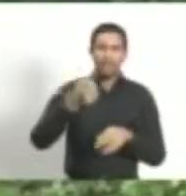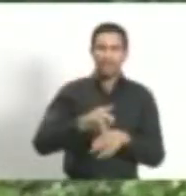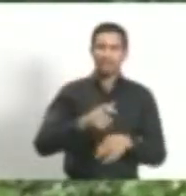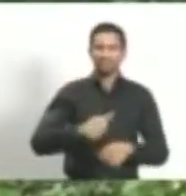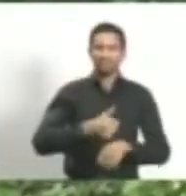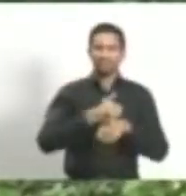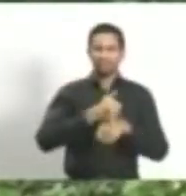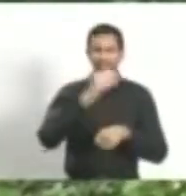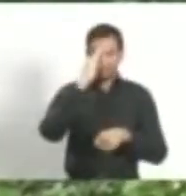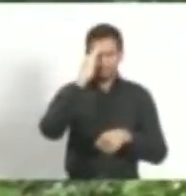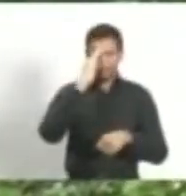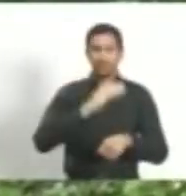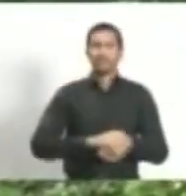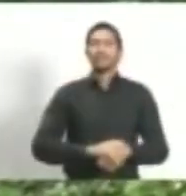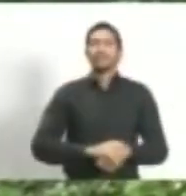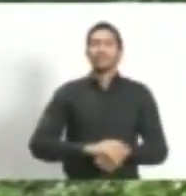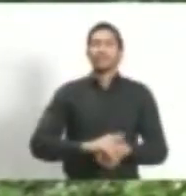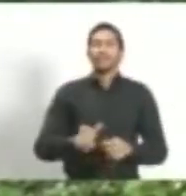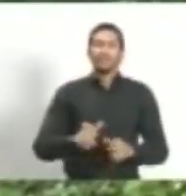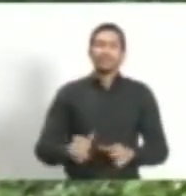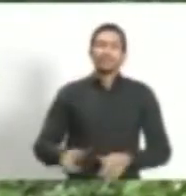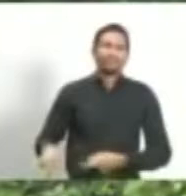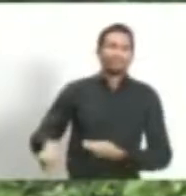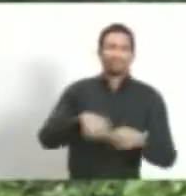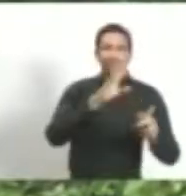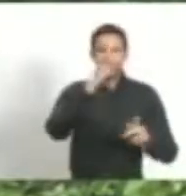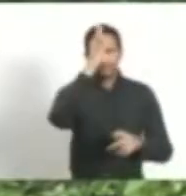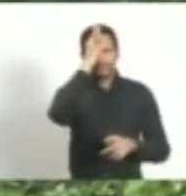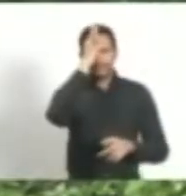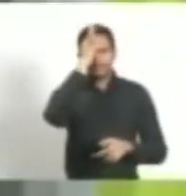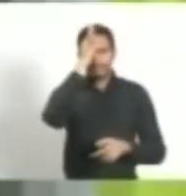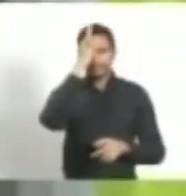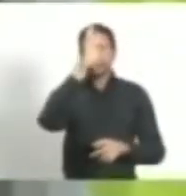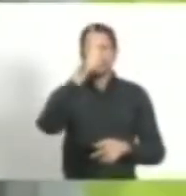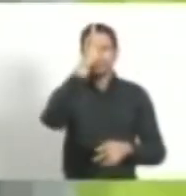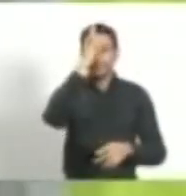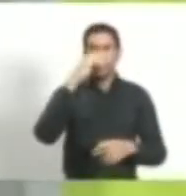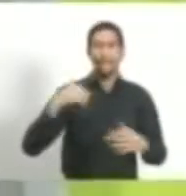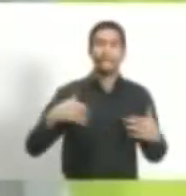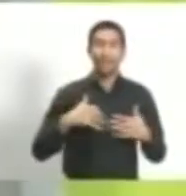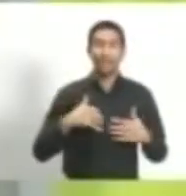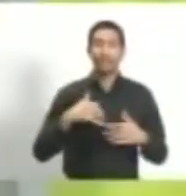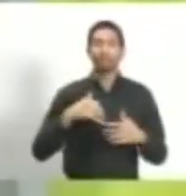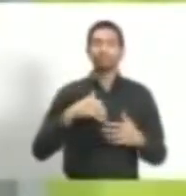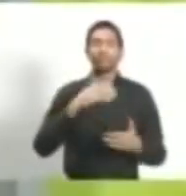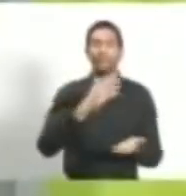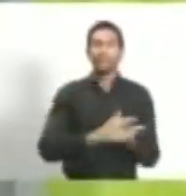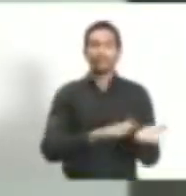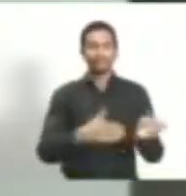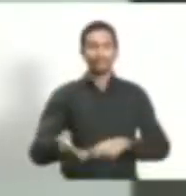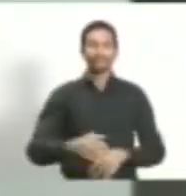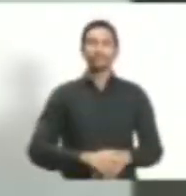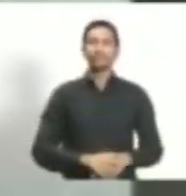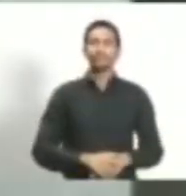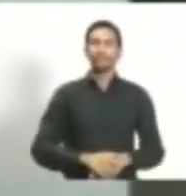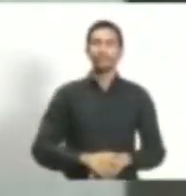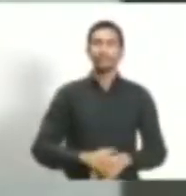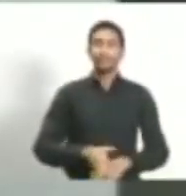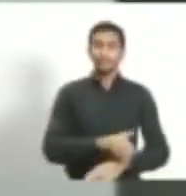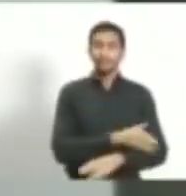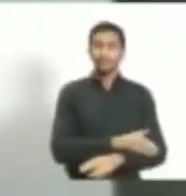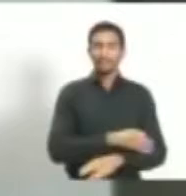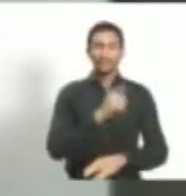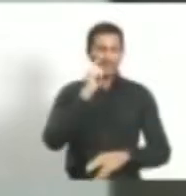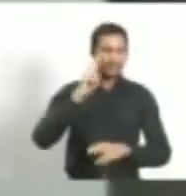Hurtado. El oficial fue trasladado hasta una clínica de Valledupar donde falleció. En momentos en que pretendían dar captura a un presunto extorsionista quien